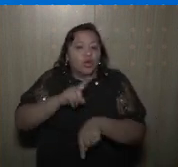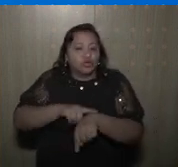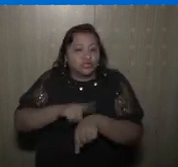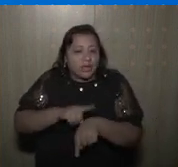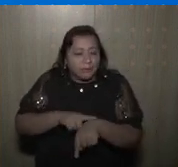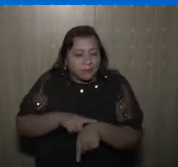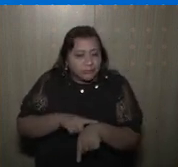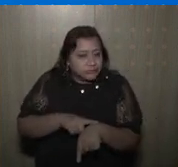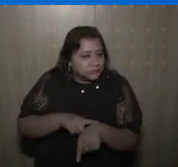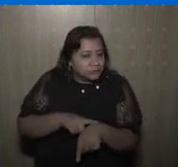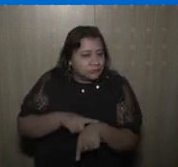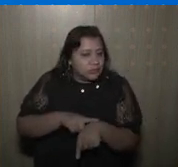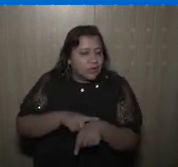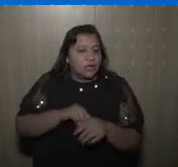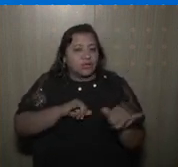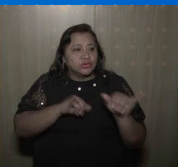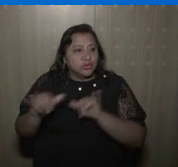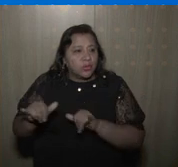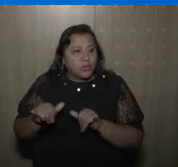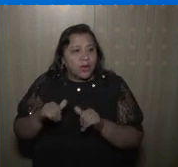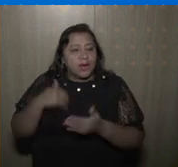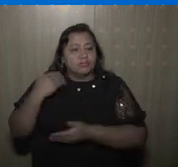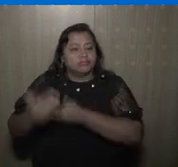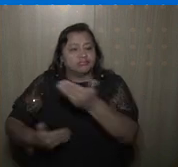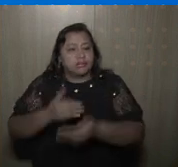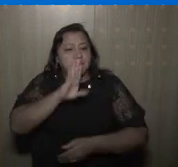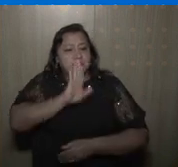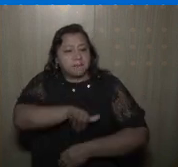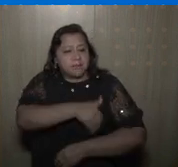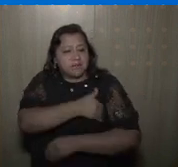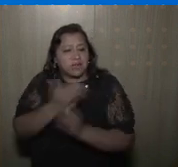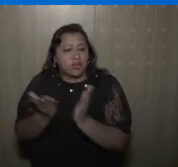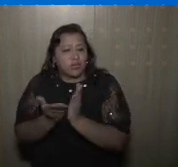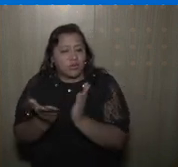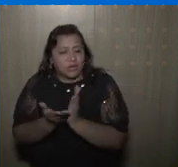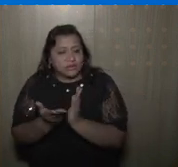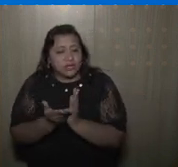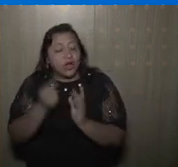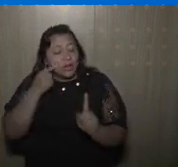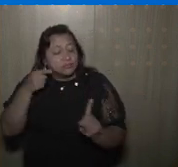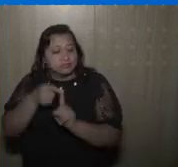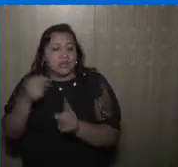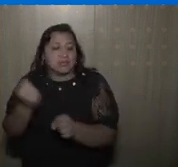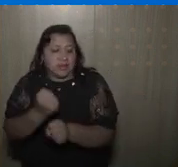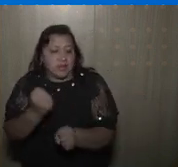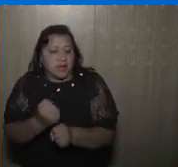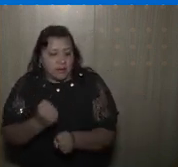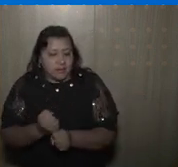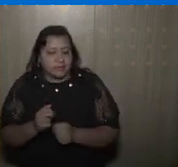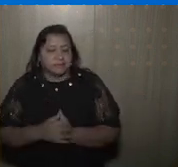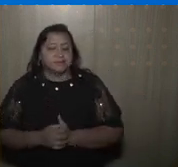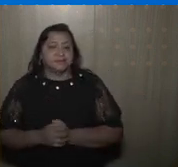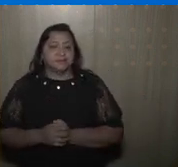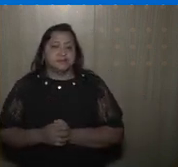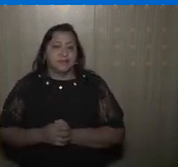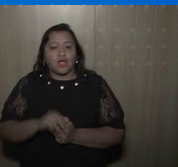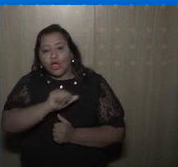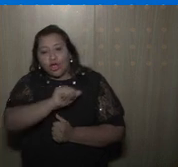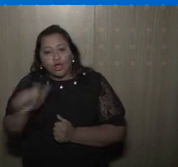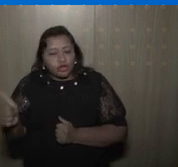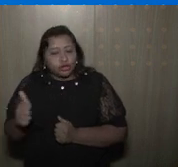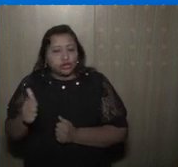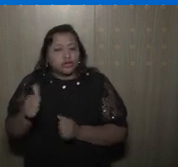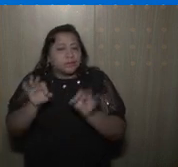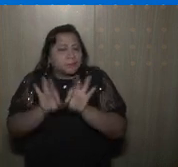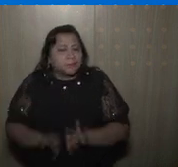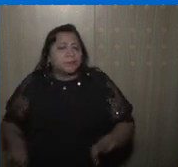sí se está teniendo muy presente por parte del ministerio, entonces será un aspecto a trabajar en la nueva plataforma. Otro elemento que